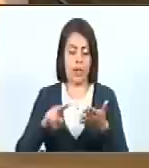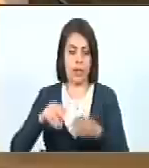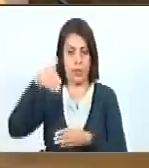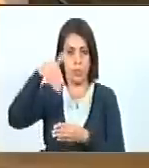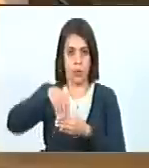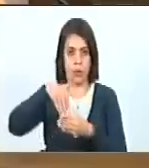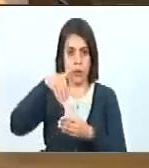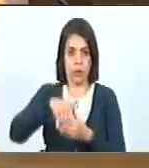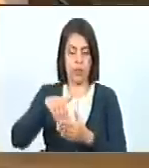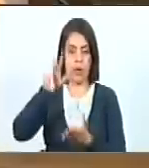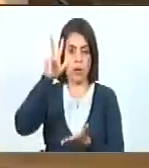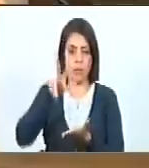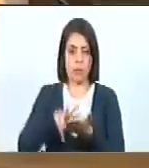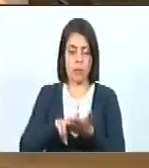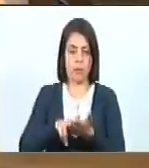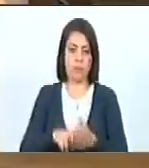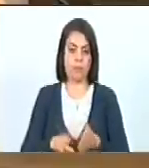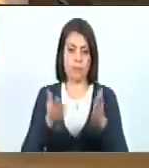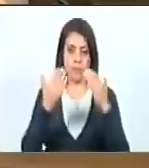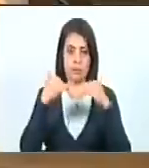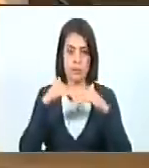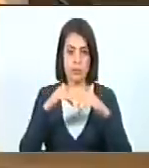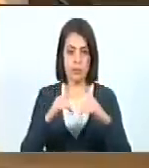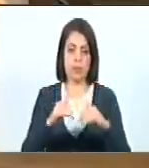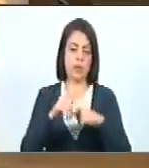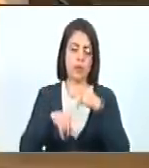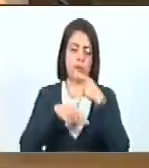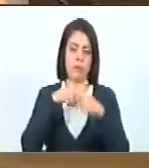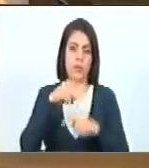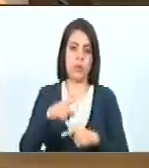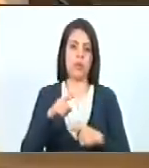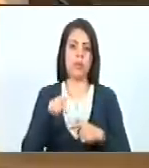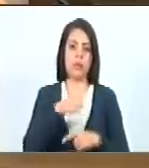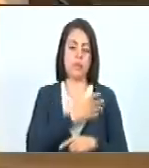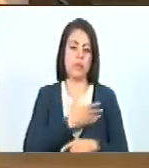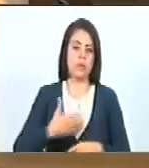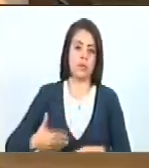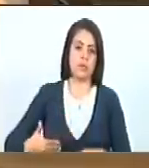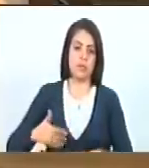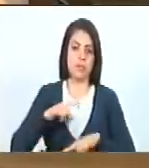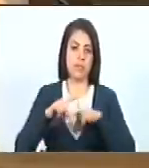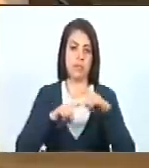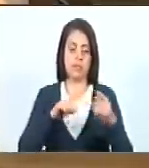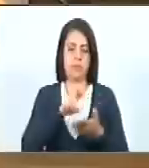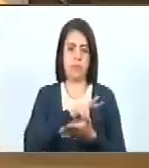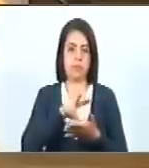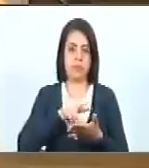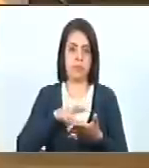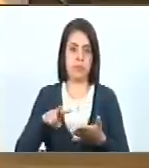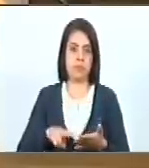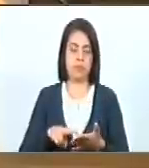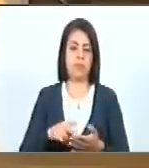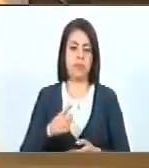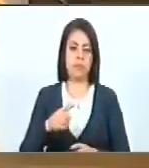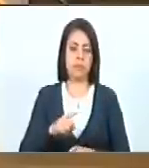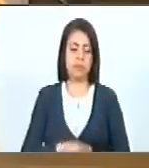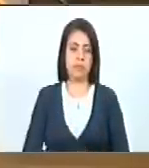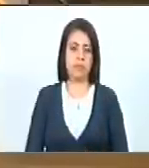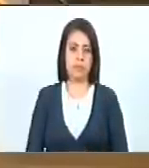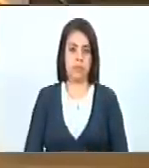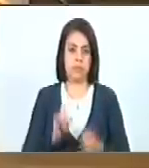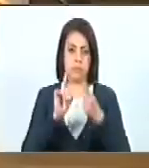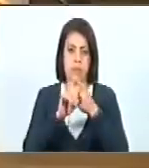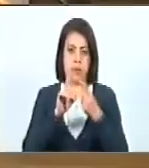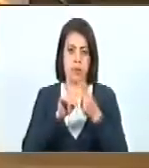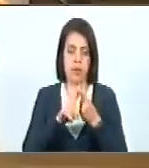a votación, resultó aprobada. Posteriormente, el presidente ordenó dar lectura a la cuenta.